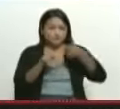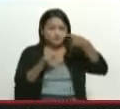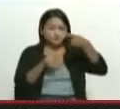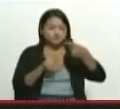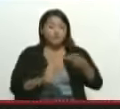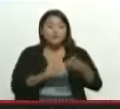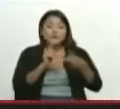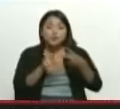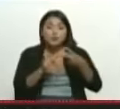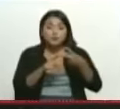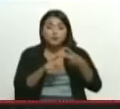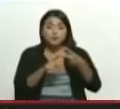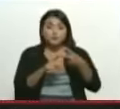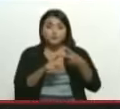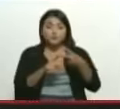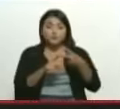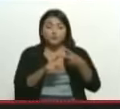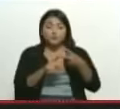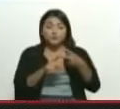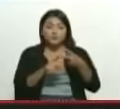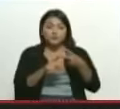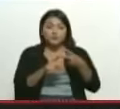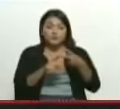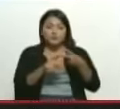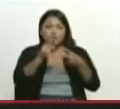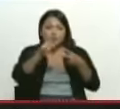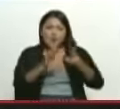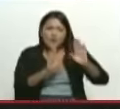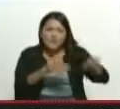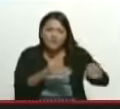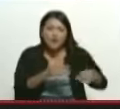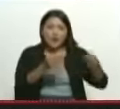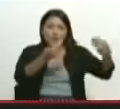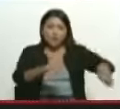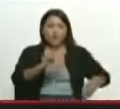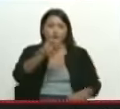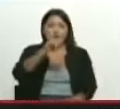Segundo, ¿apoya usted el Acuerdo de Ginebra de